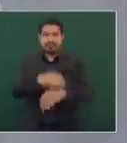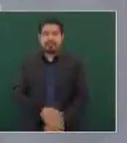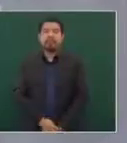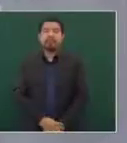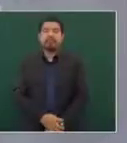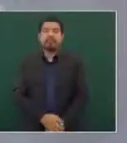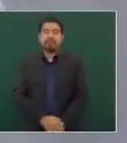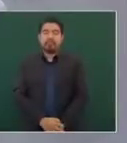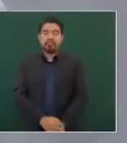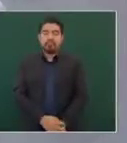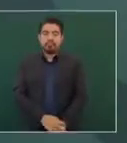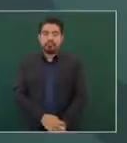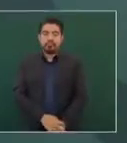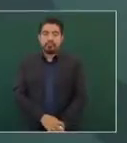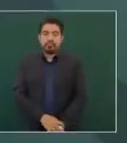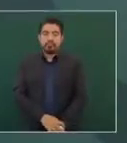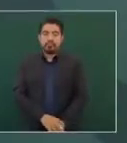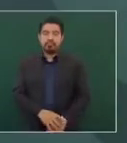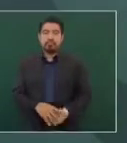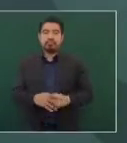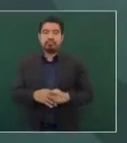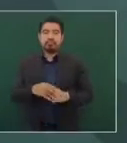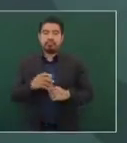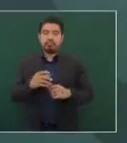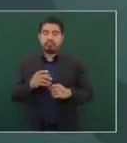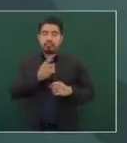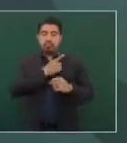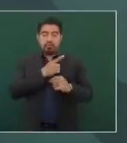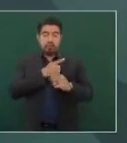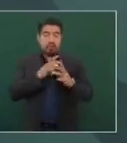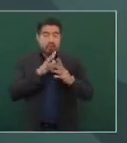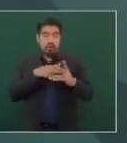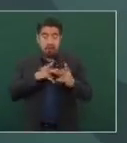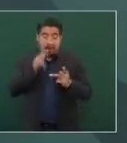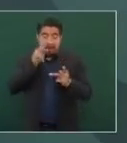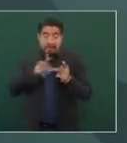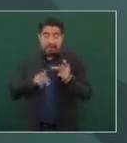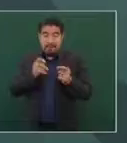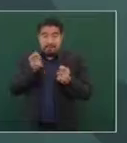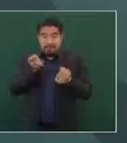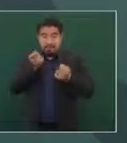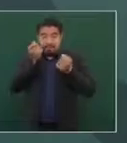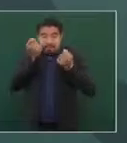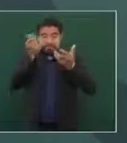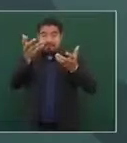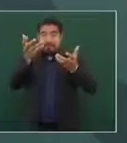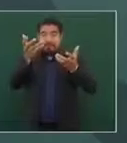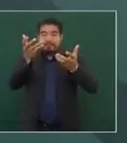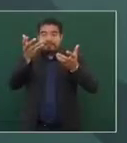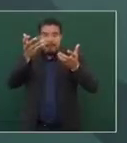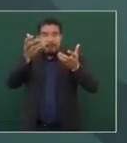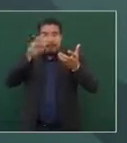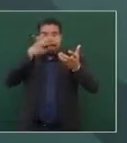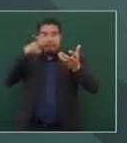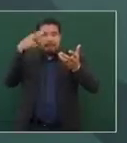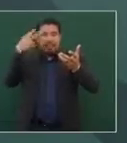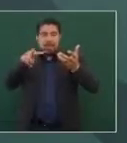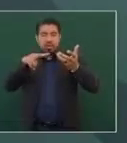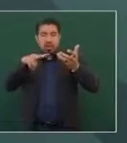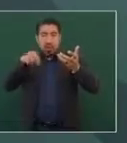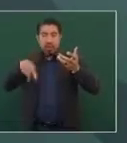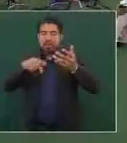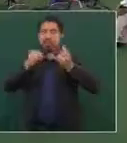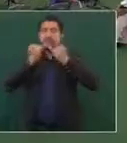no solo por aclarar paradas acerca de que México es un país